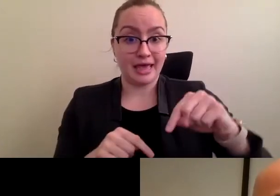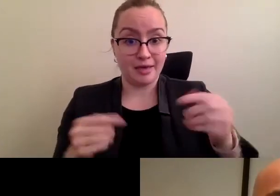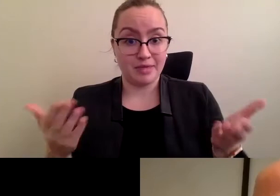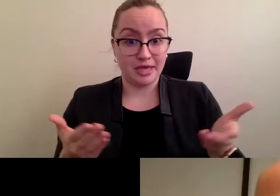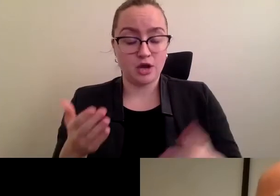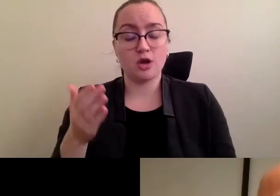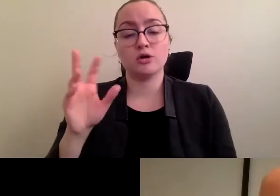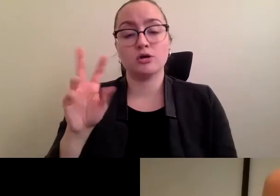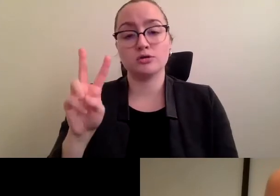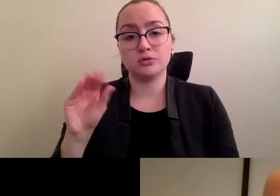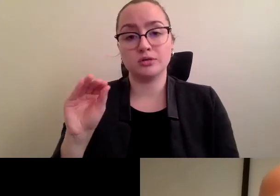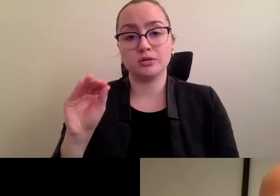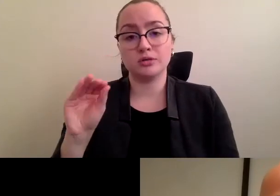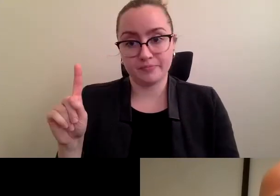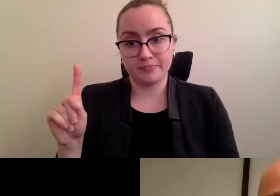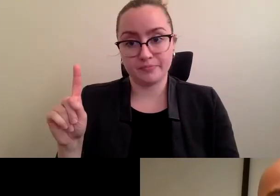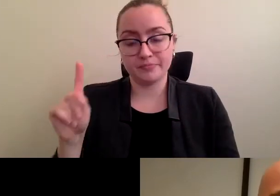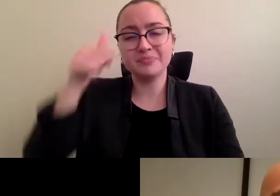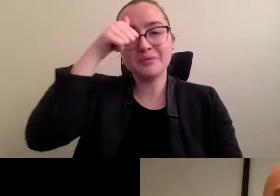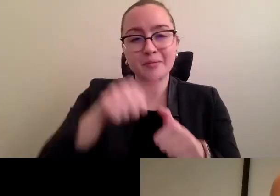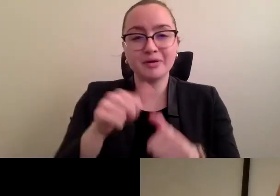2001. En